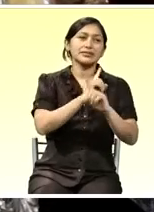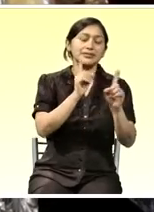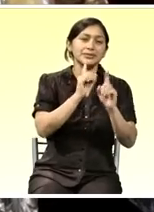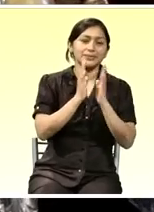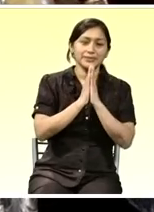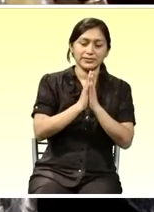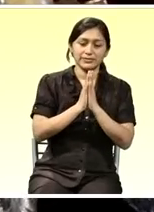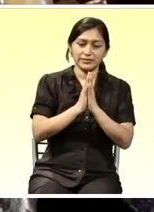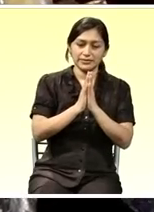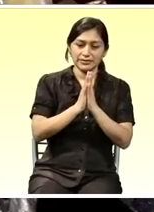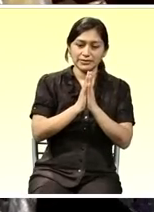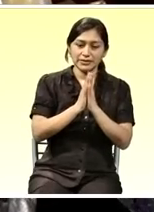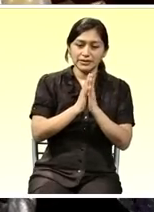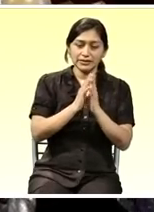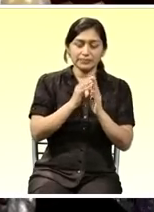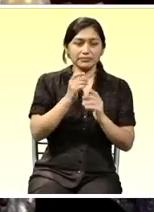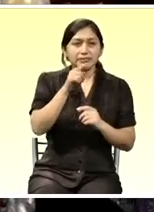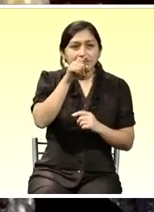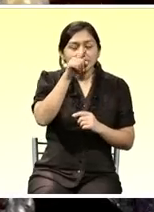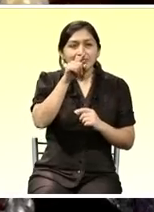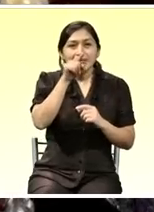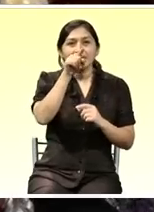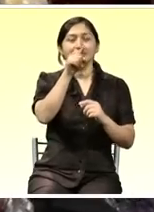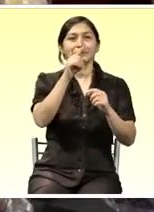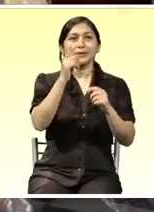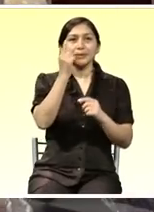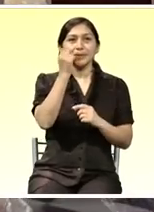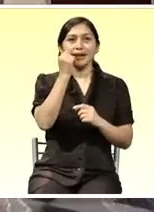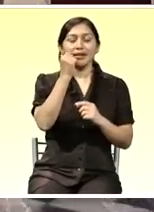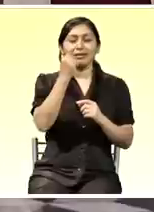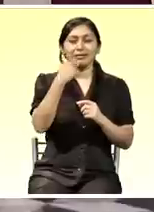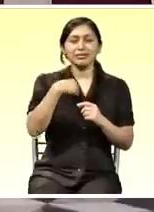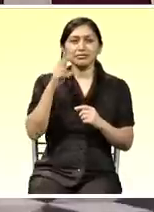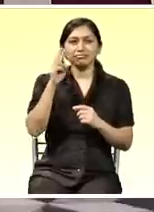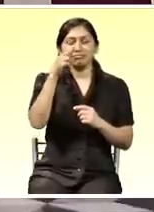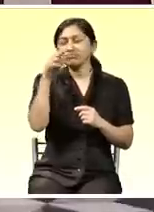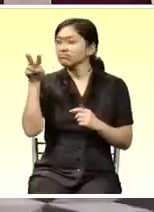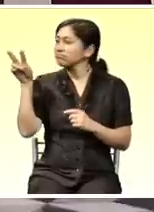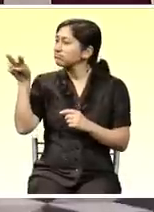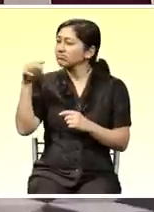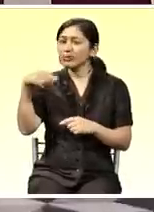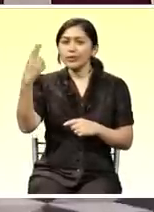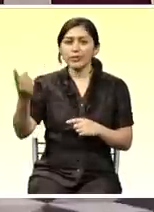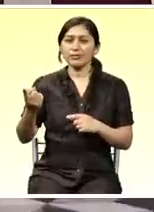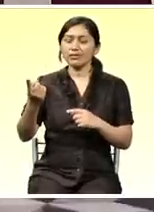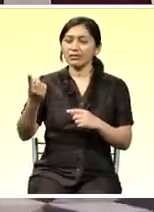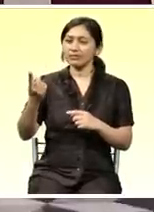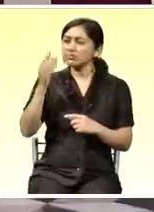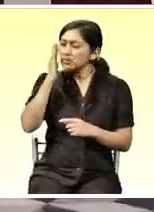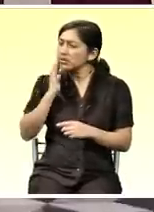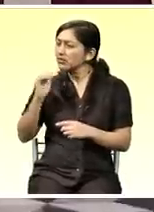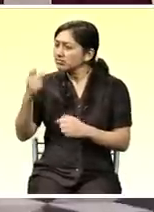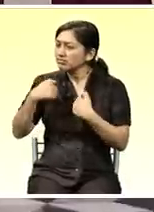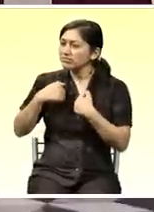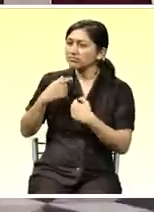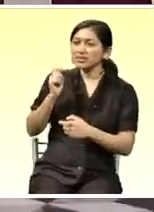amor. Si a ti, que eres mi padre no vuelvo los ojos, ¿quién otro se compadecerá de